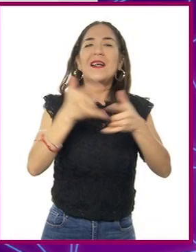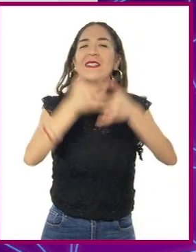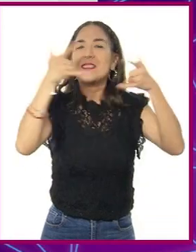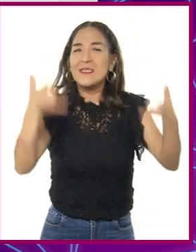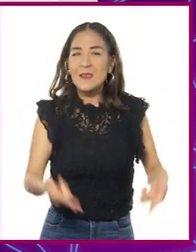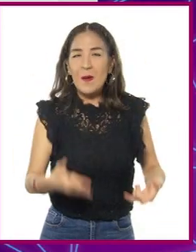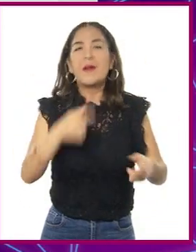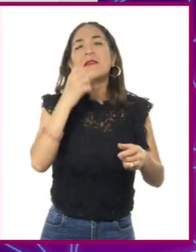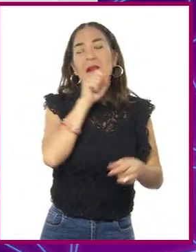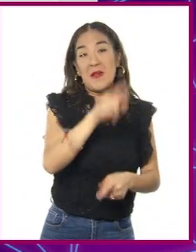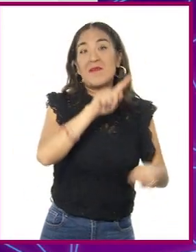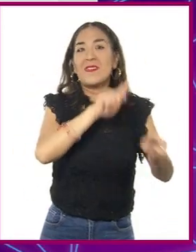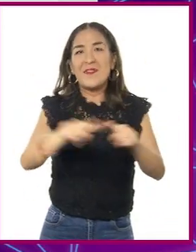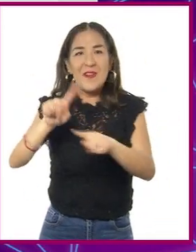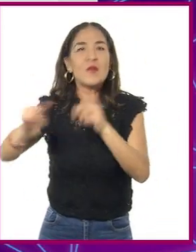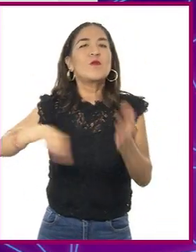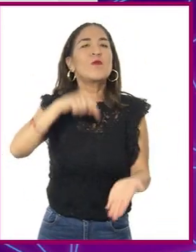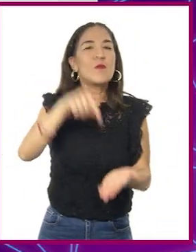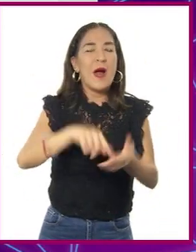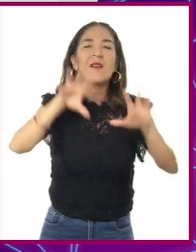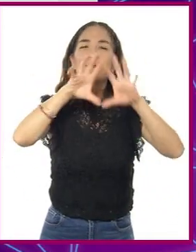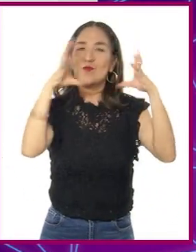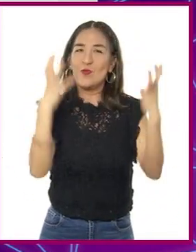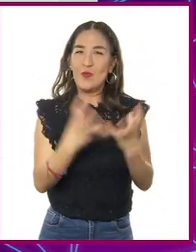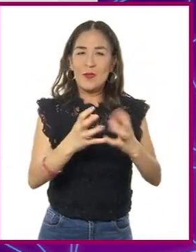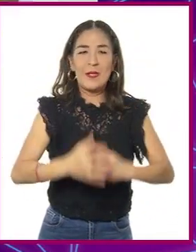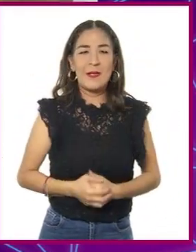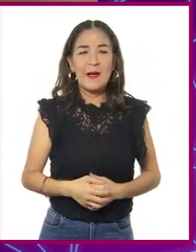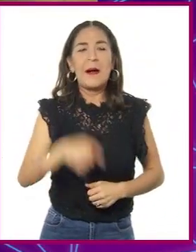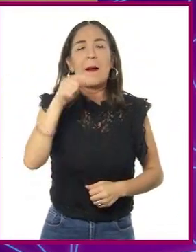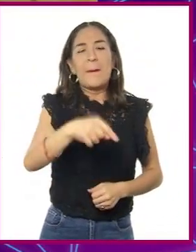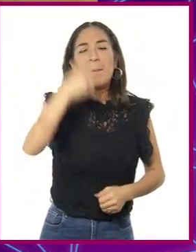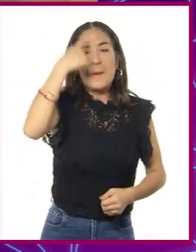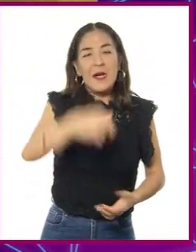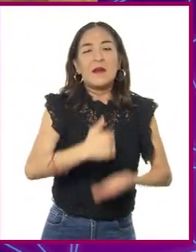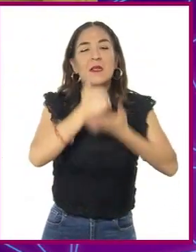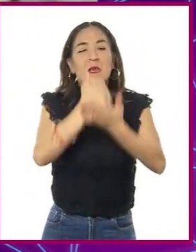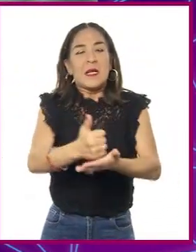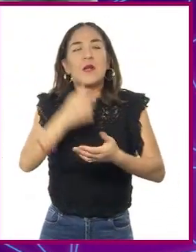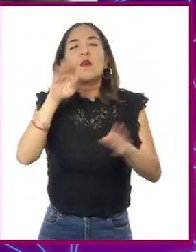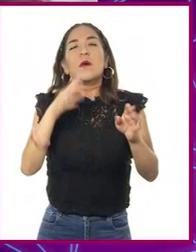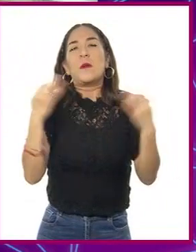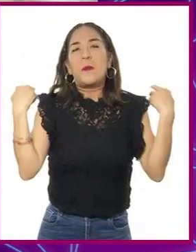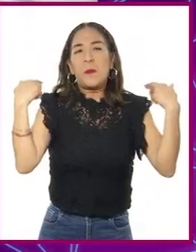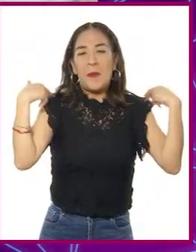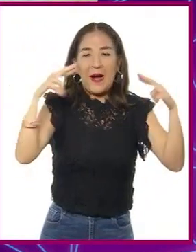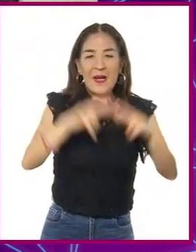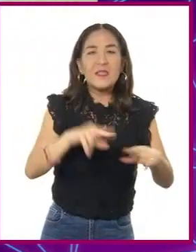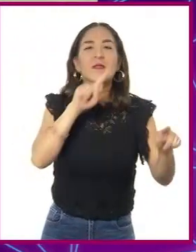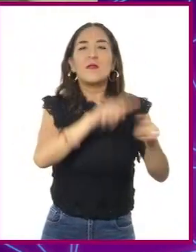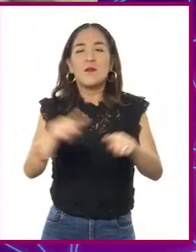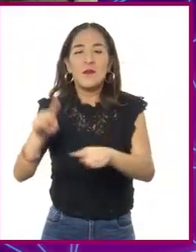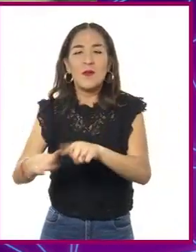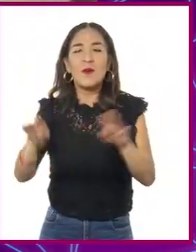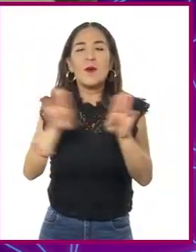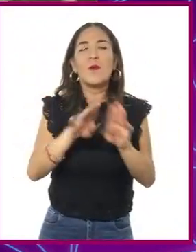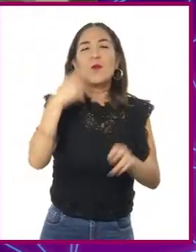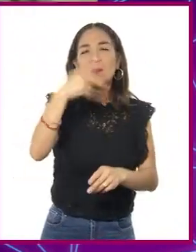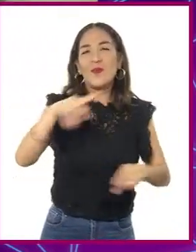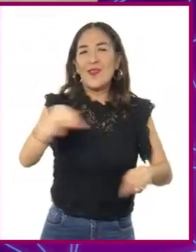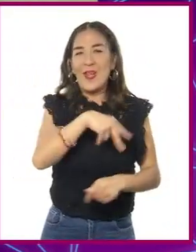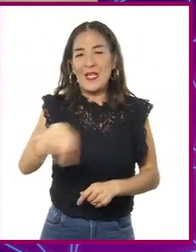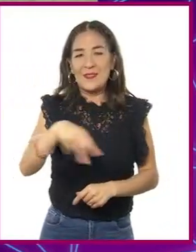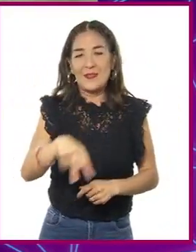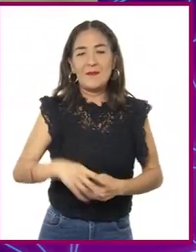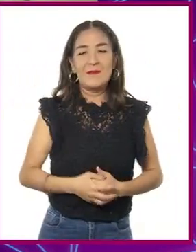en diversos lugares del planeta. Y estas expresiones han enriquecido el trabajo de educadores y creadores de danza.